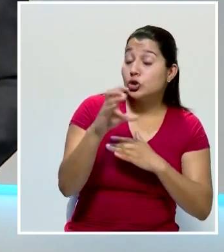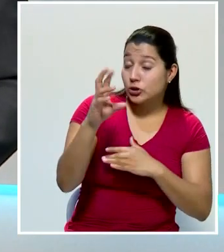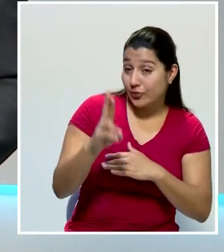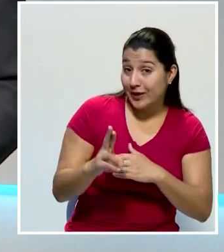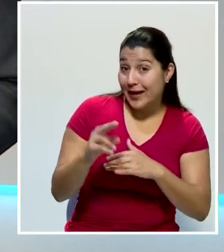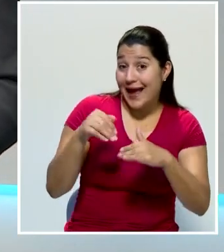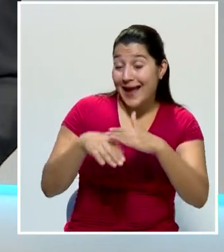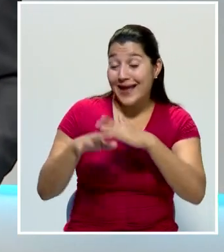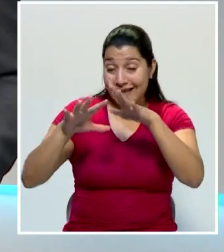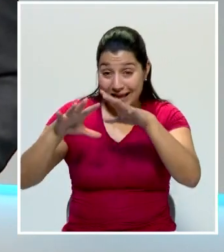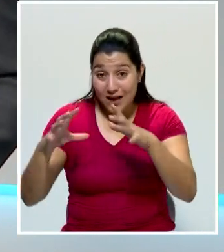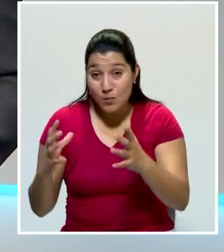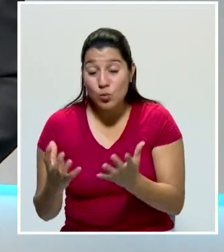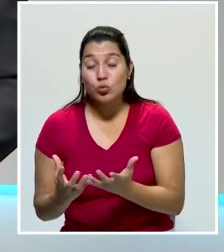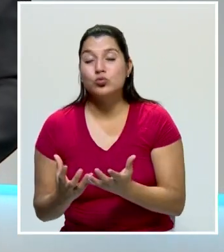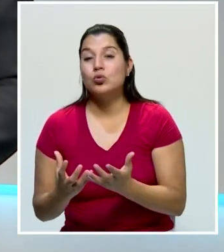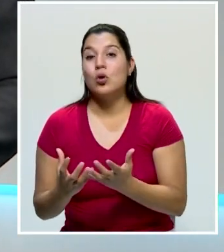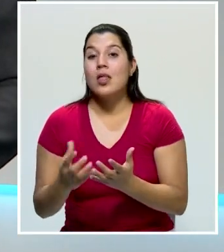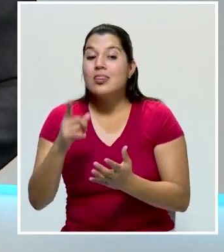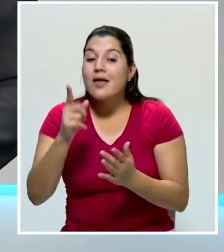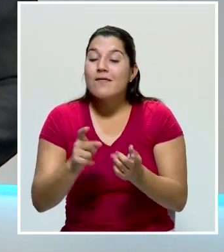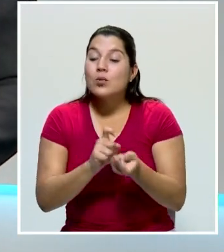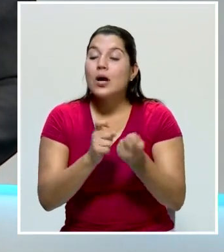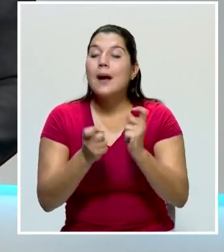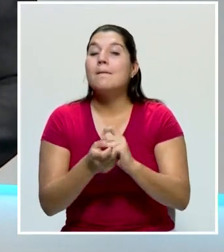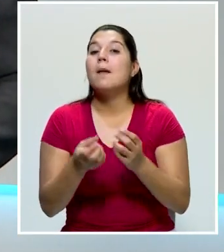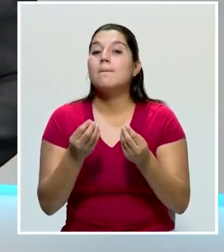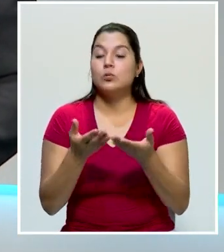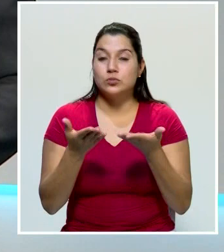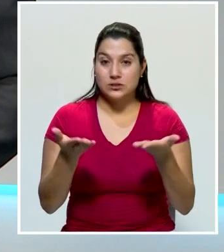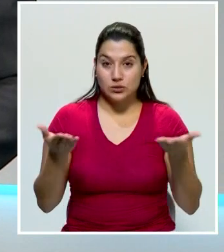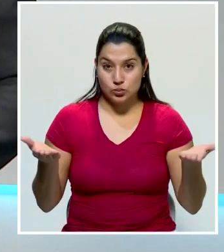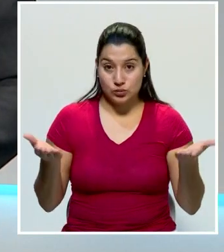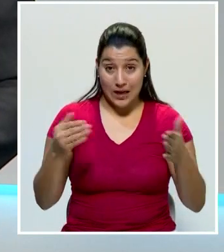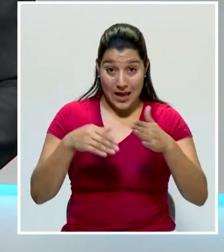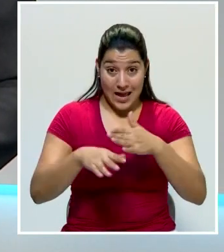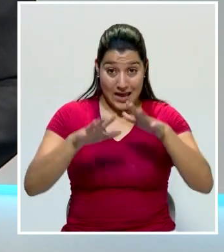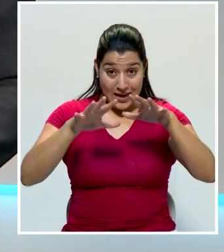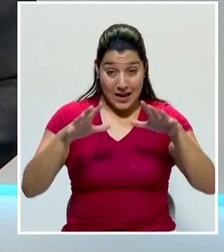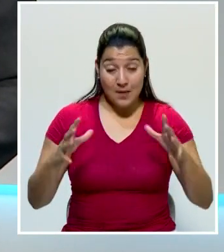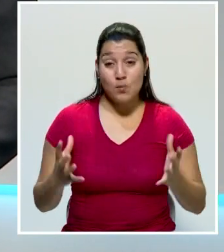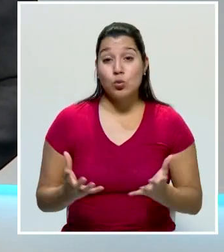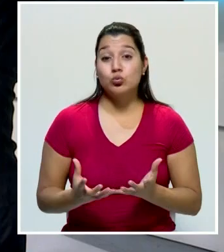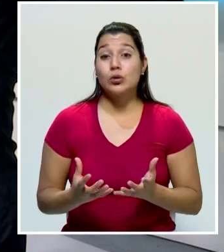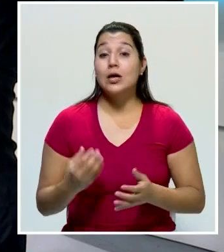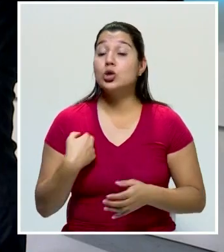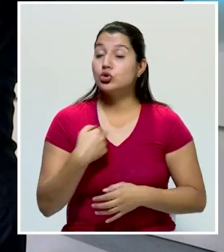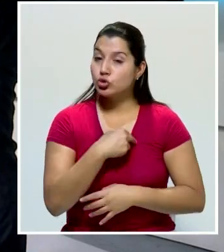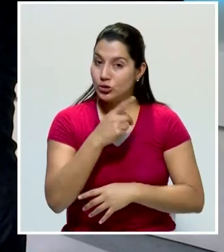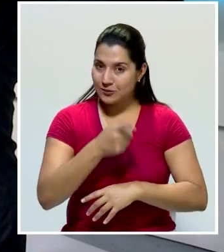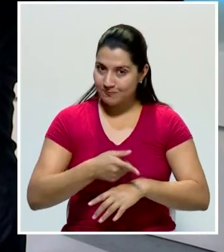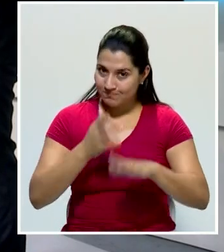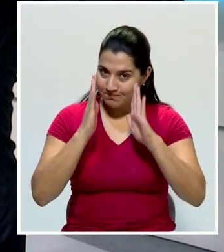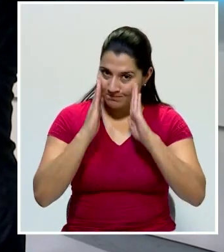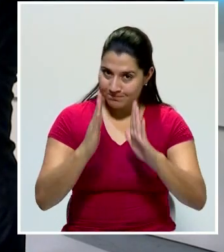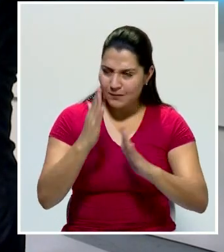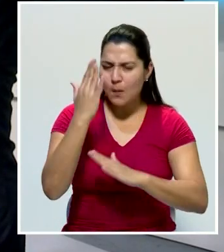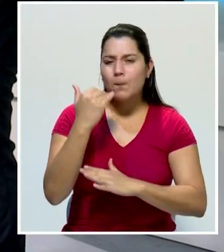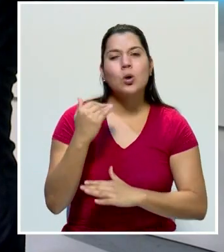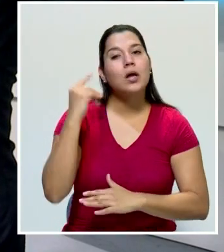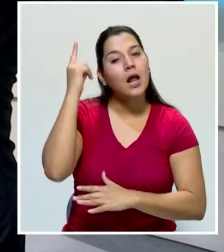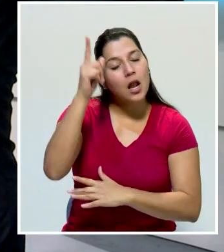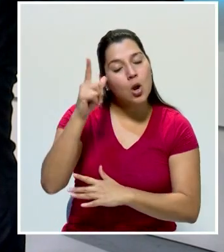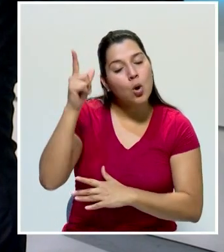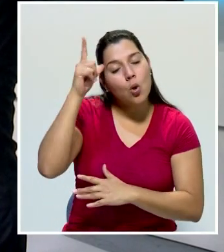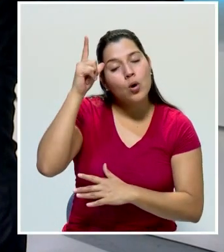materias primas en general de consumo masivo alrededor del mundo, que debemos estar pendientes porque obviamente